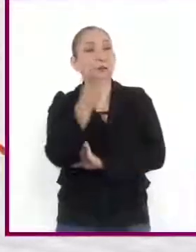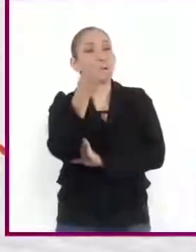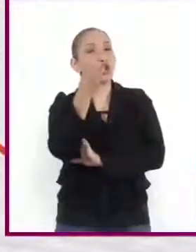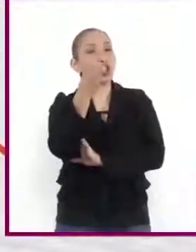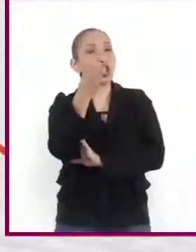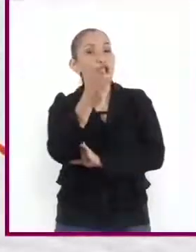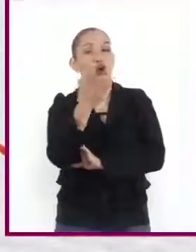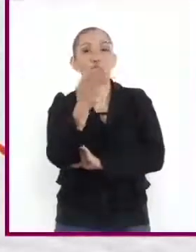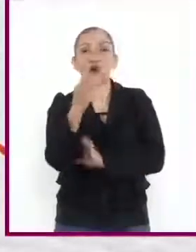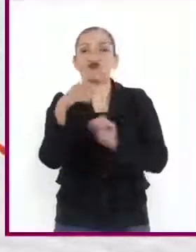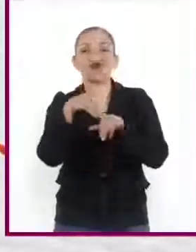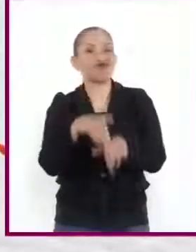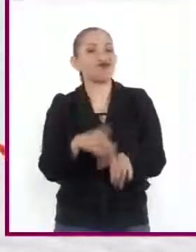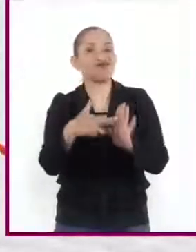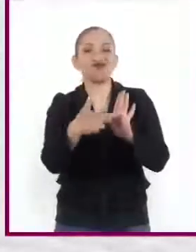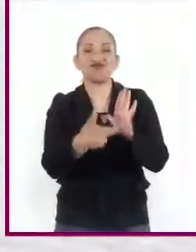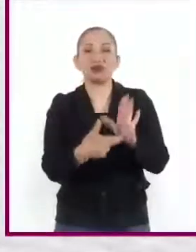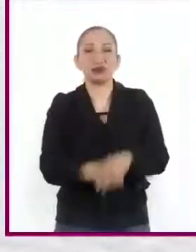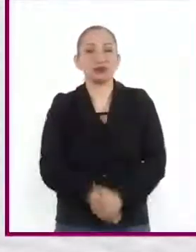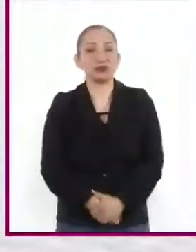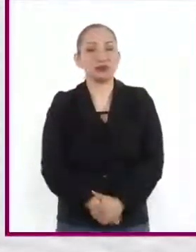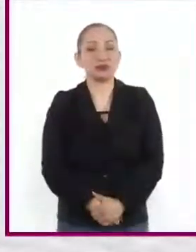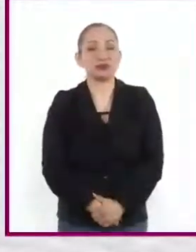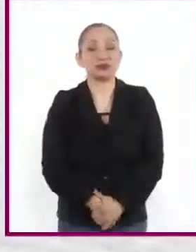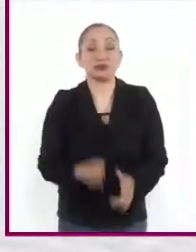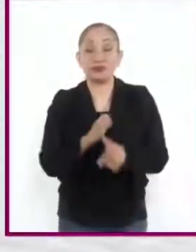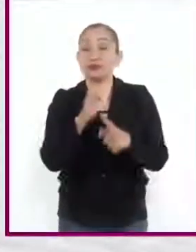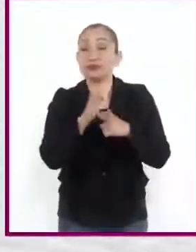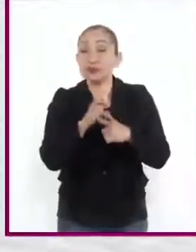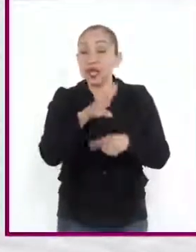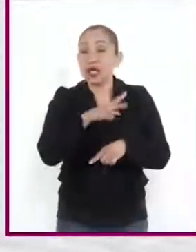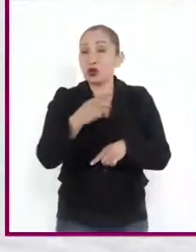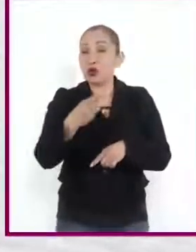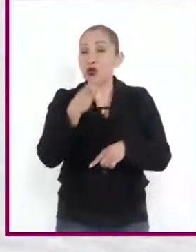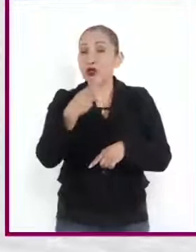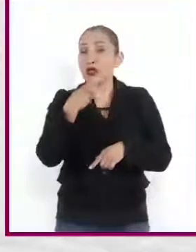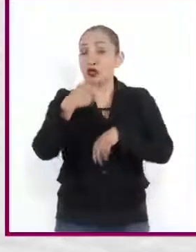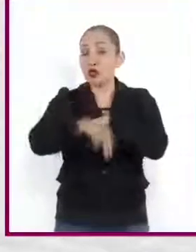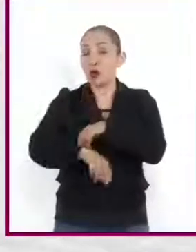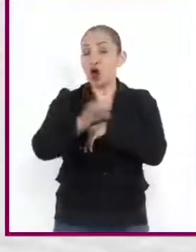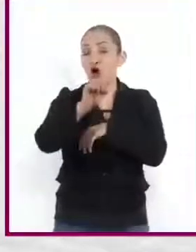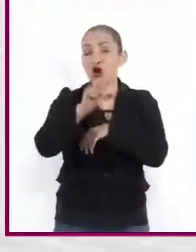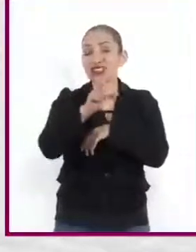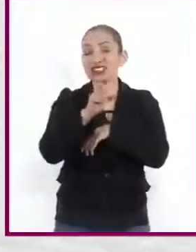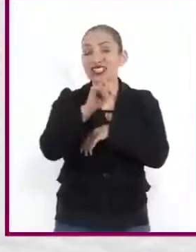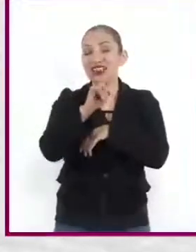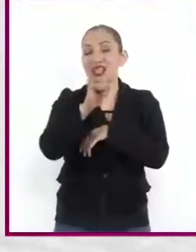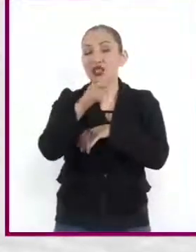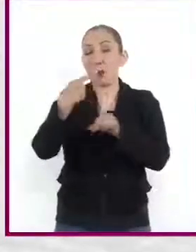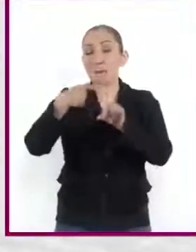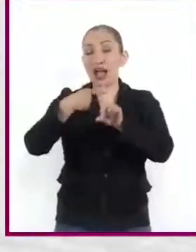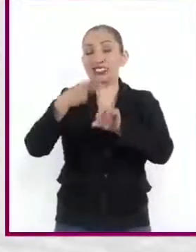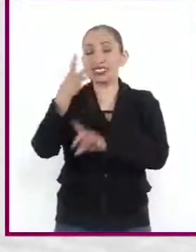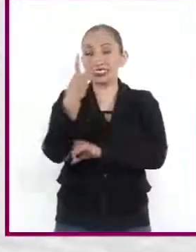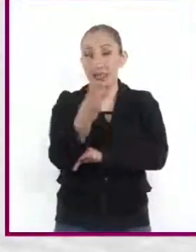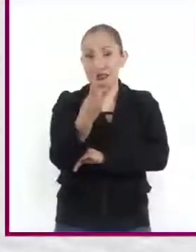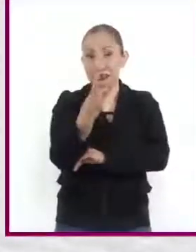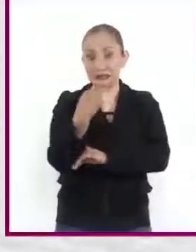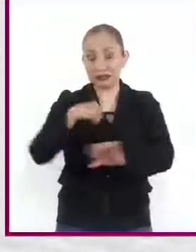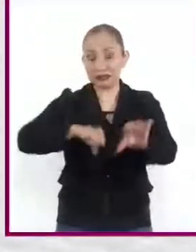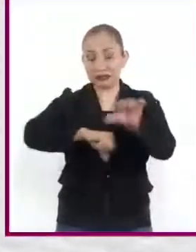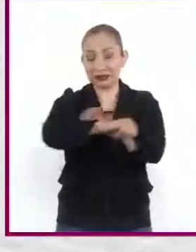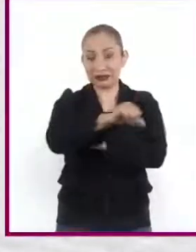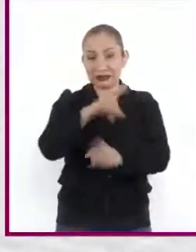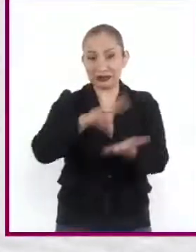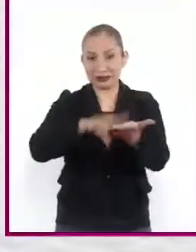tanto, no cumple con la regla. Entonces, hay que utilizar el número de oxidación más 3. Al sustituir